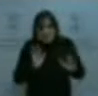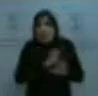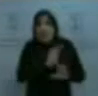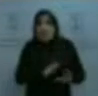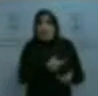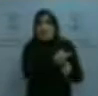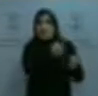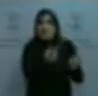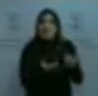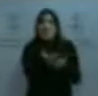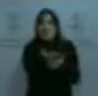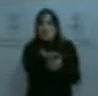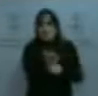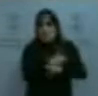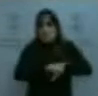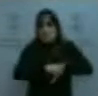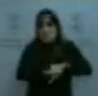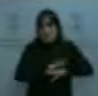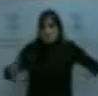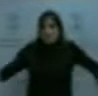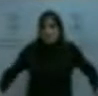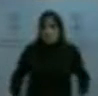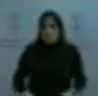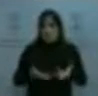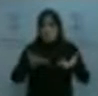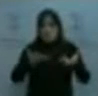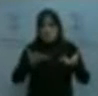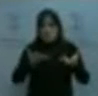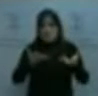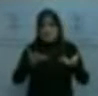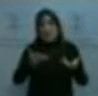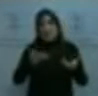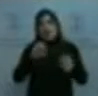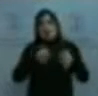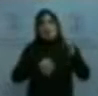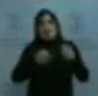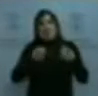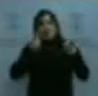impulsar la digitalización de la justicia para avanzar en la transformación de la misma.